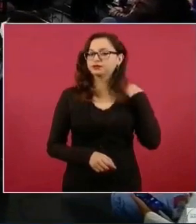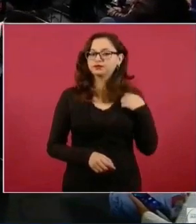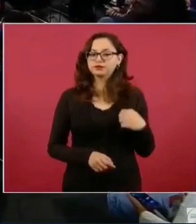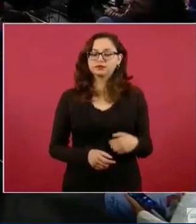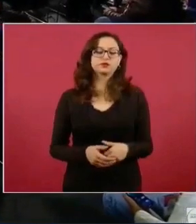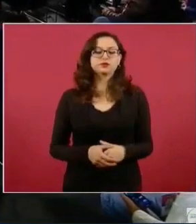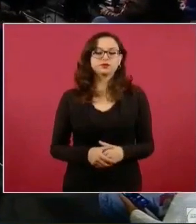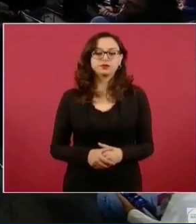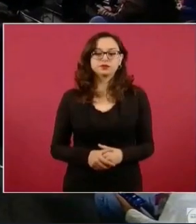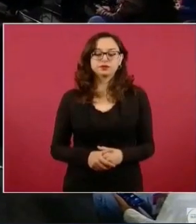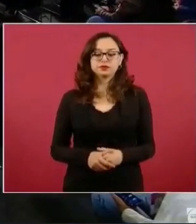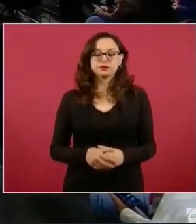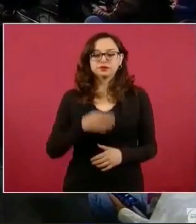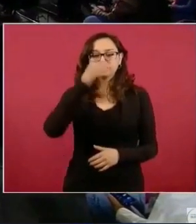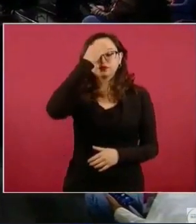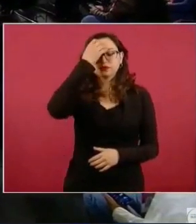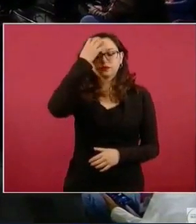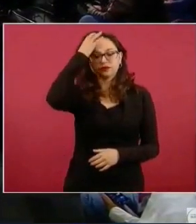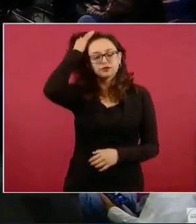Rocío